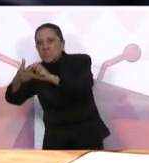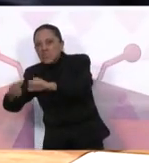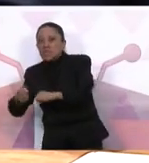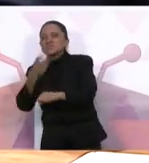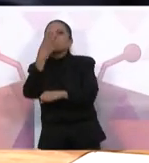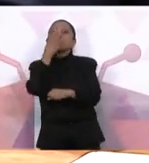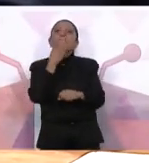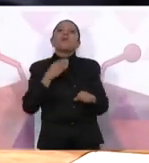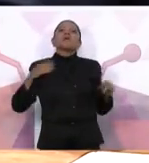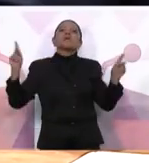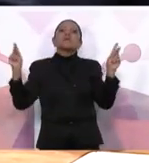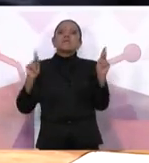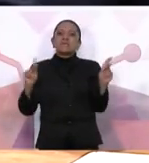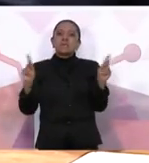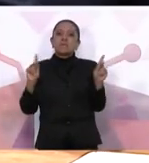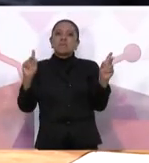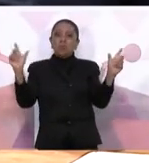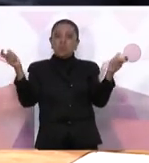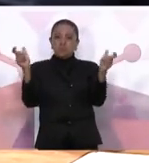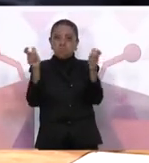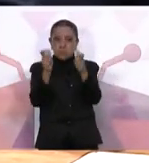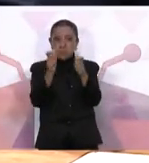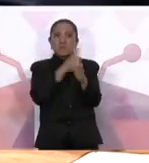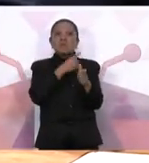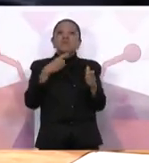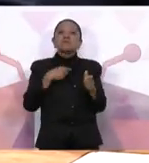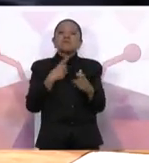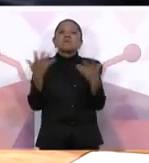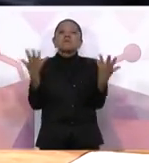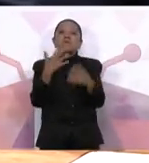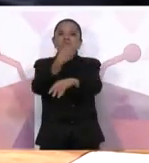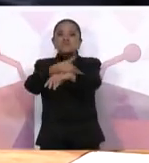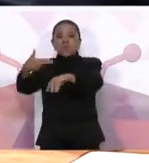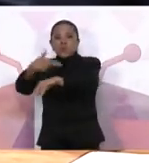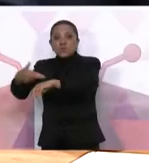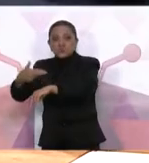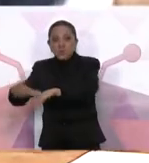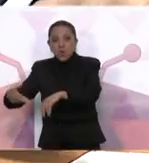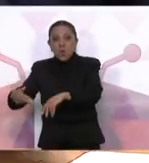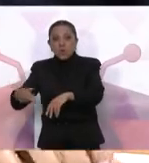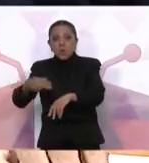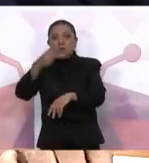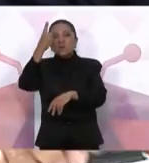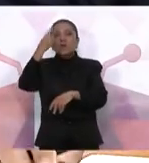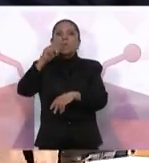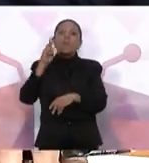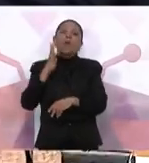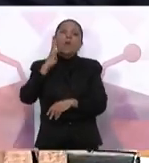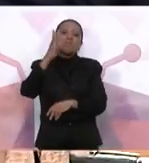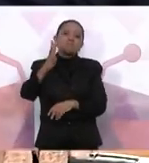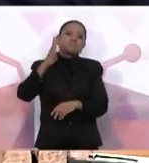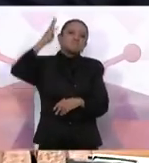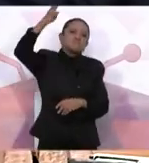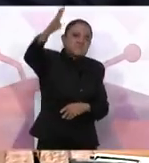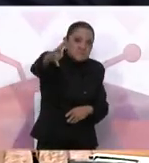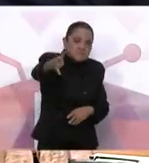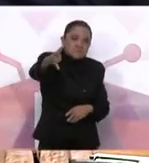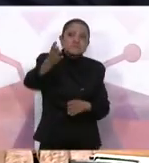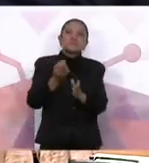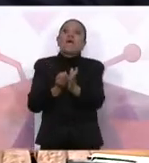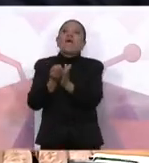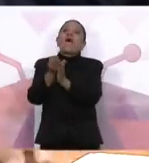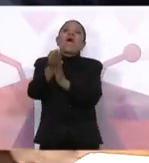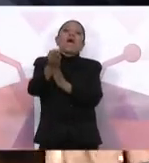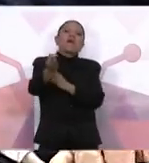y tenemos que darle una solución a mediano y a largo plazo a través de la agricultura orgánica